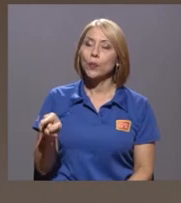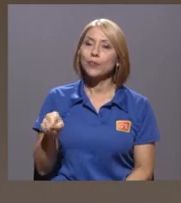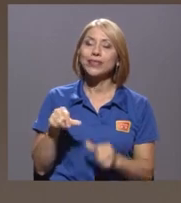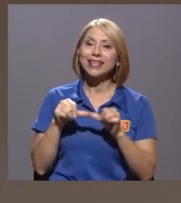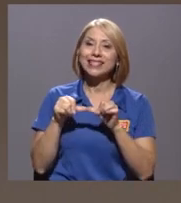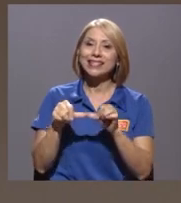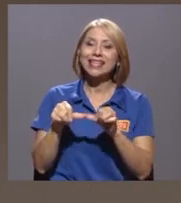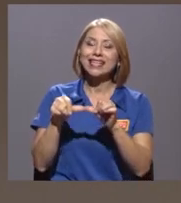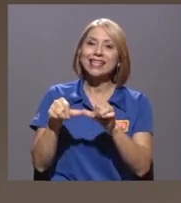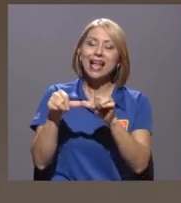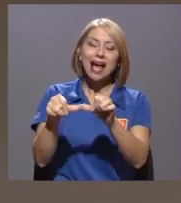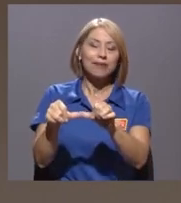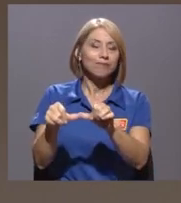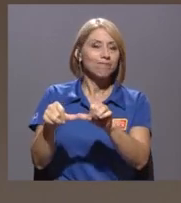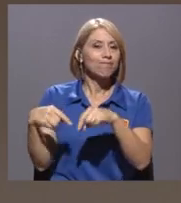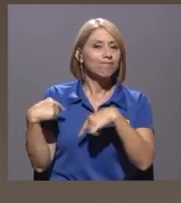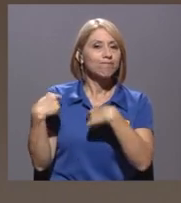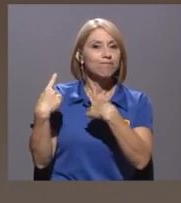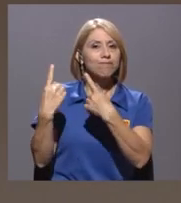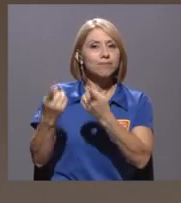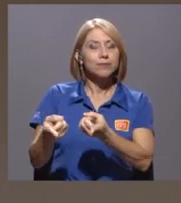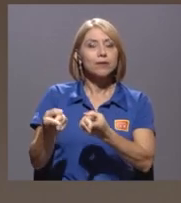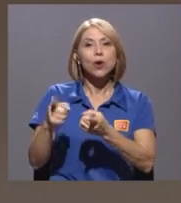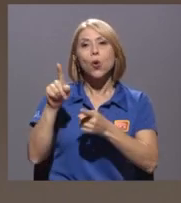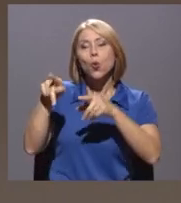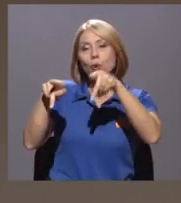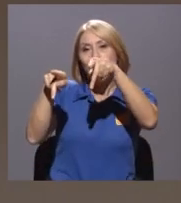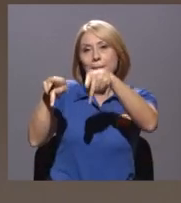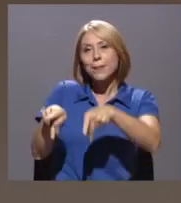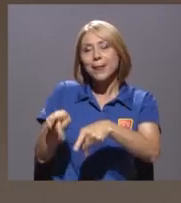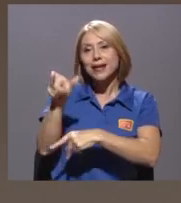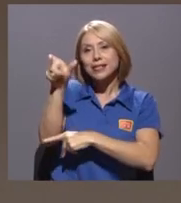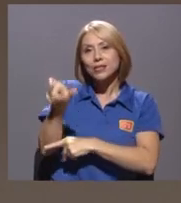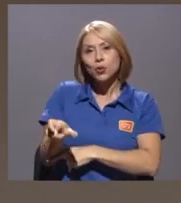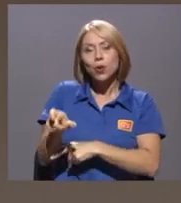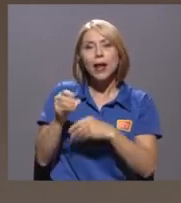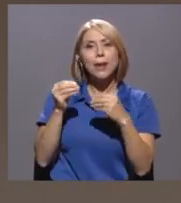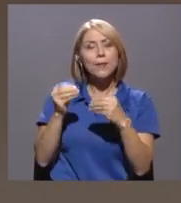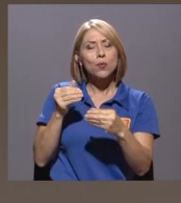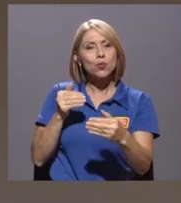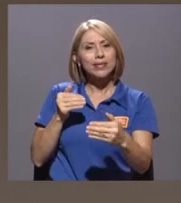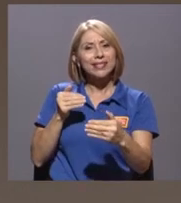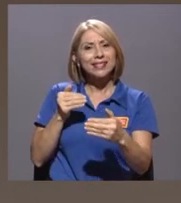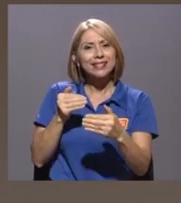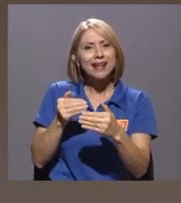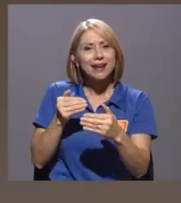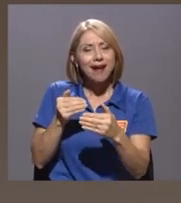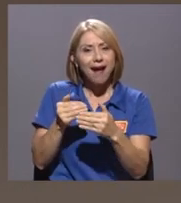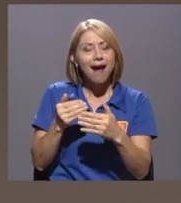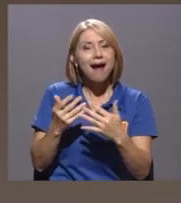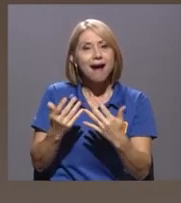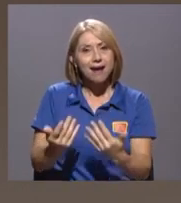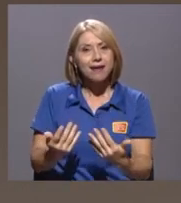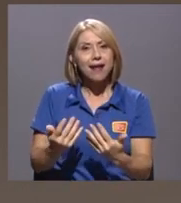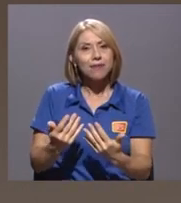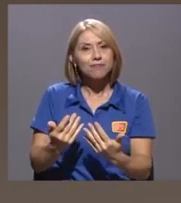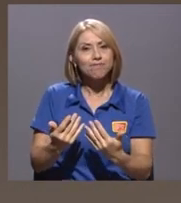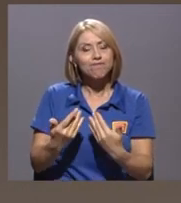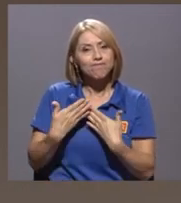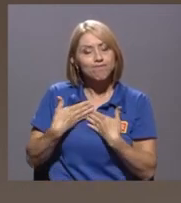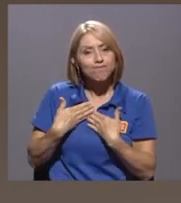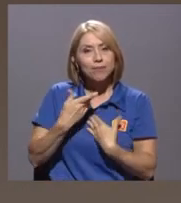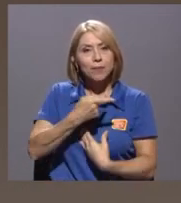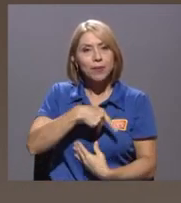una una persona muy cercana en lo personal